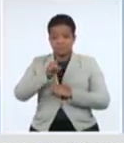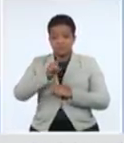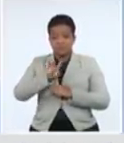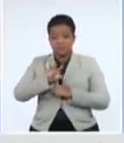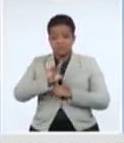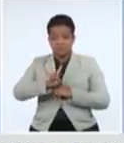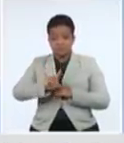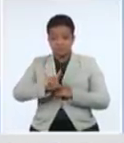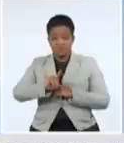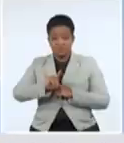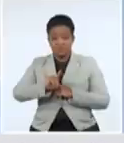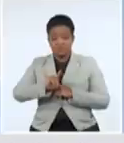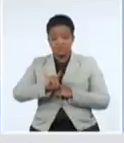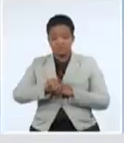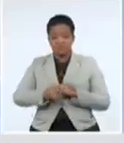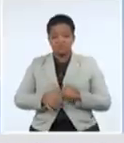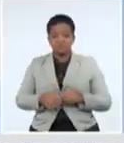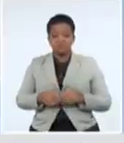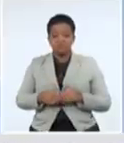149,